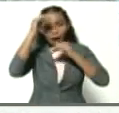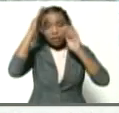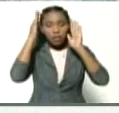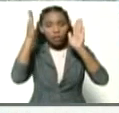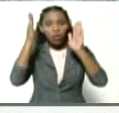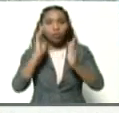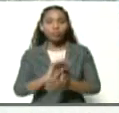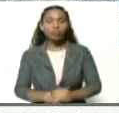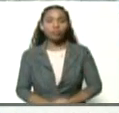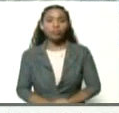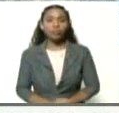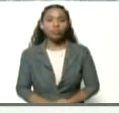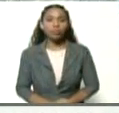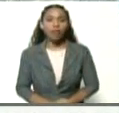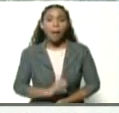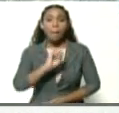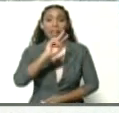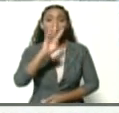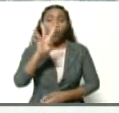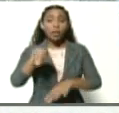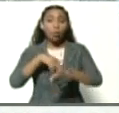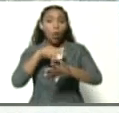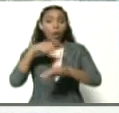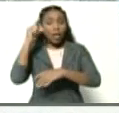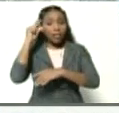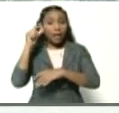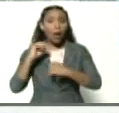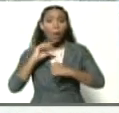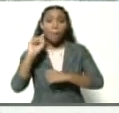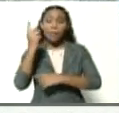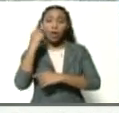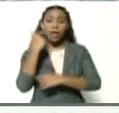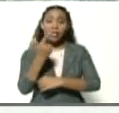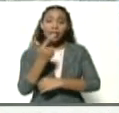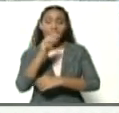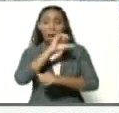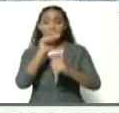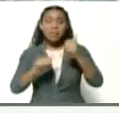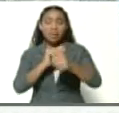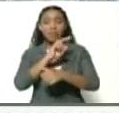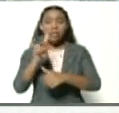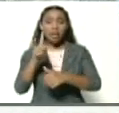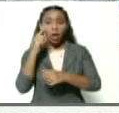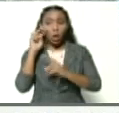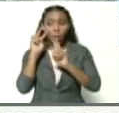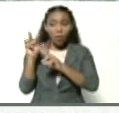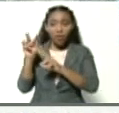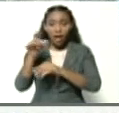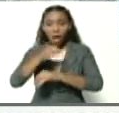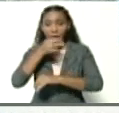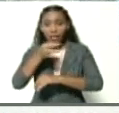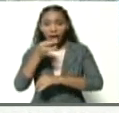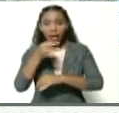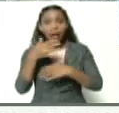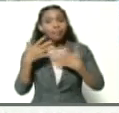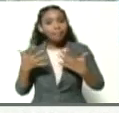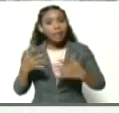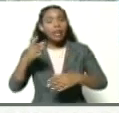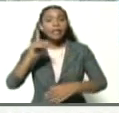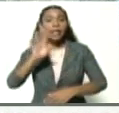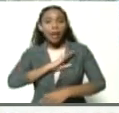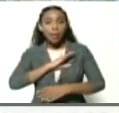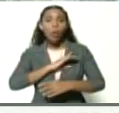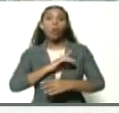atenderlas. 24 horas del día, lo primero que le dije a la vicepresidenta cuando lo vi ahora, hoy en la tarde, es tenemos que